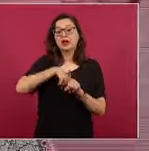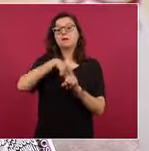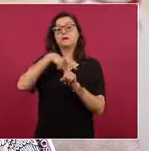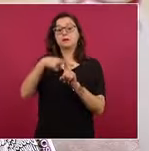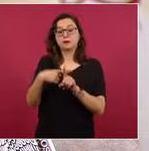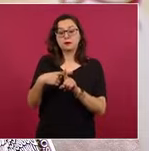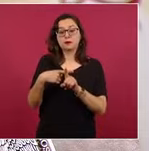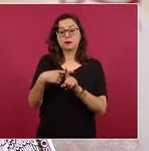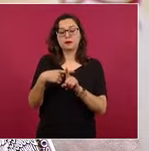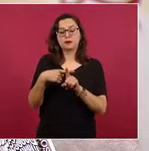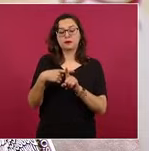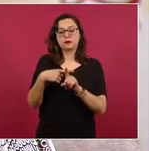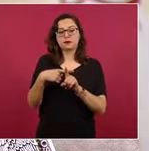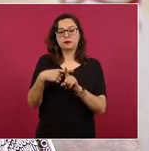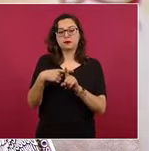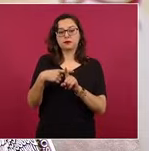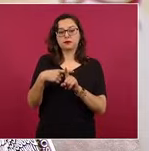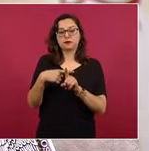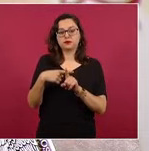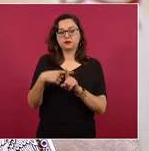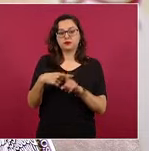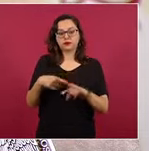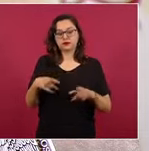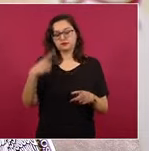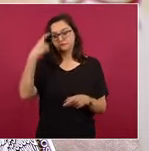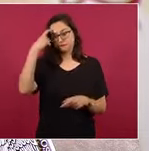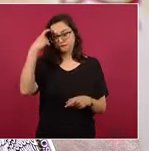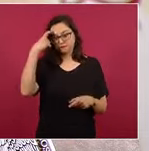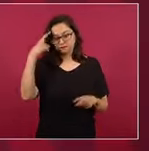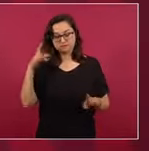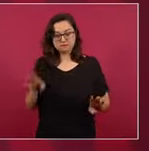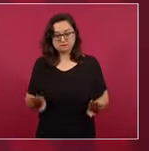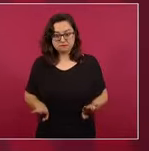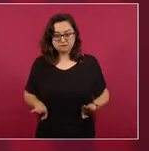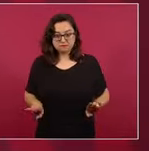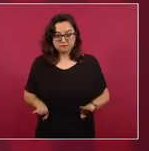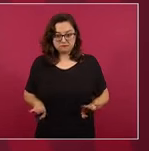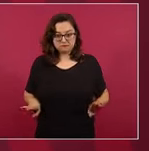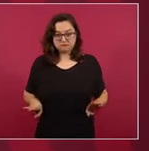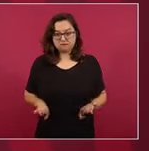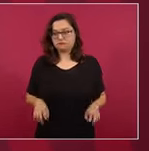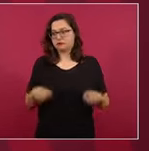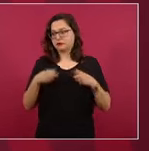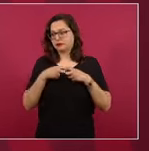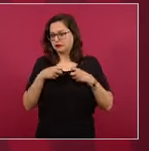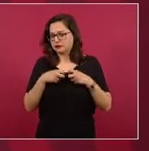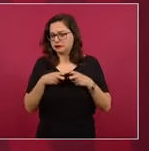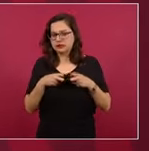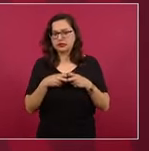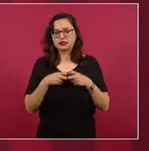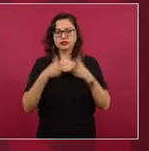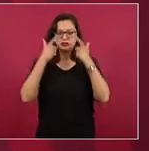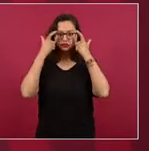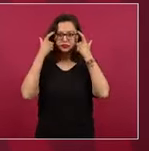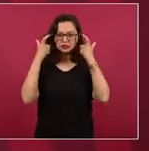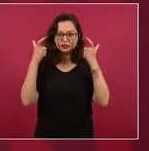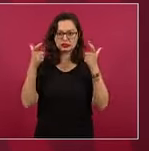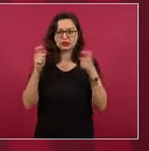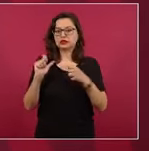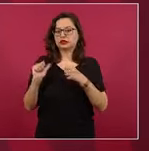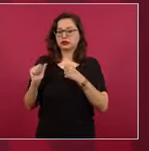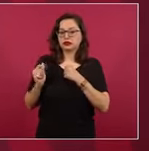una afección de su comportamiento, una afección por ansiedad, por una situación psiquiátrica,